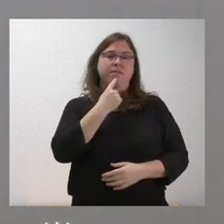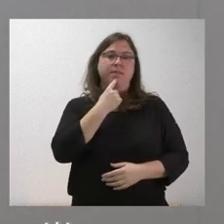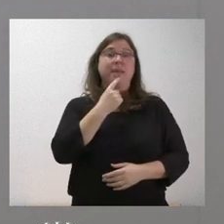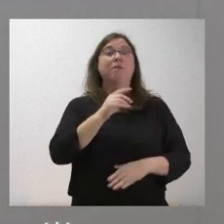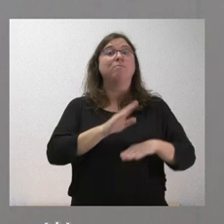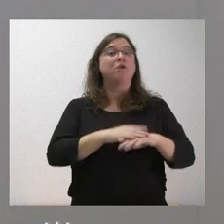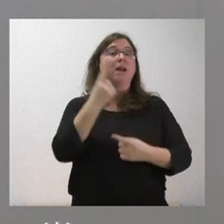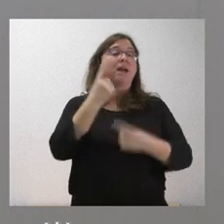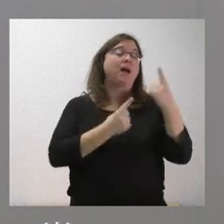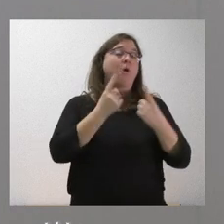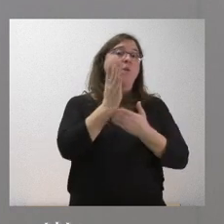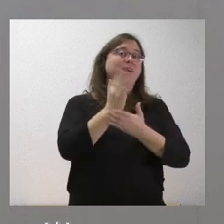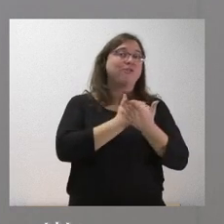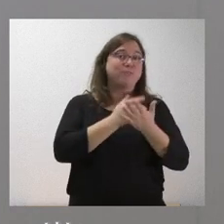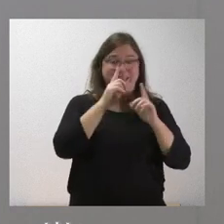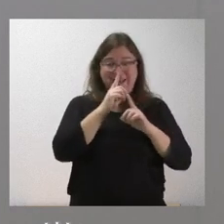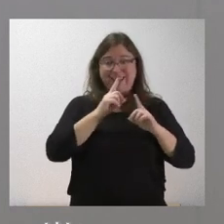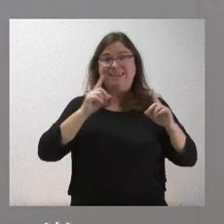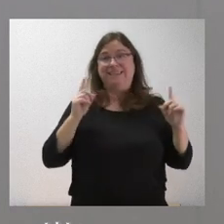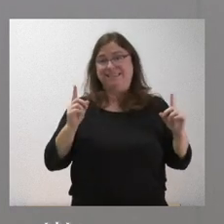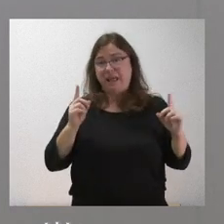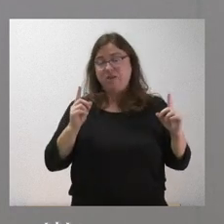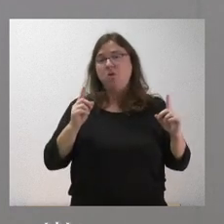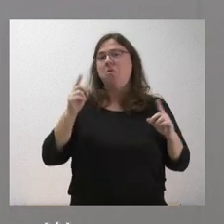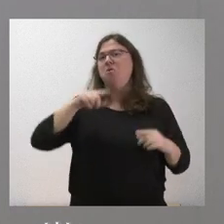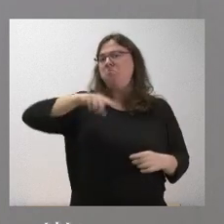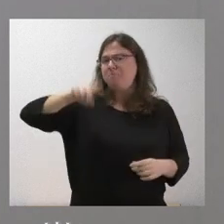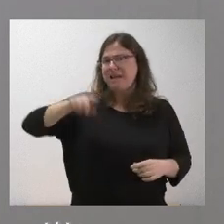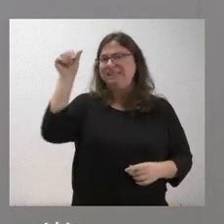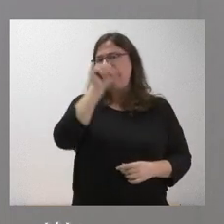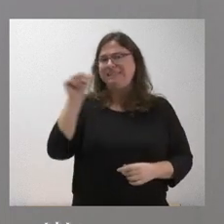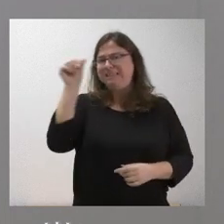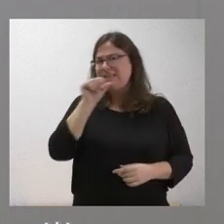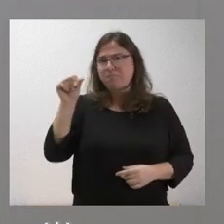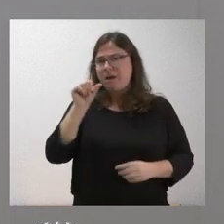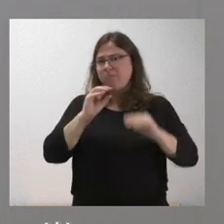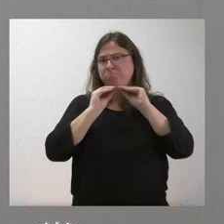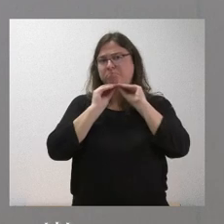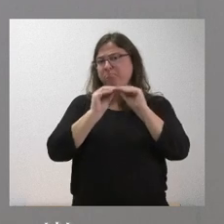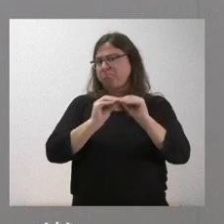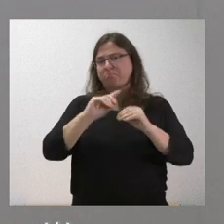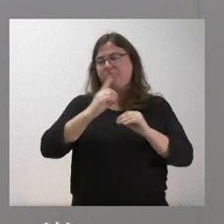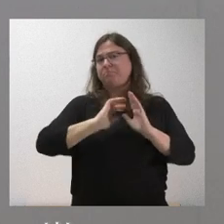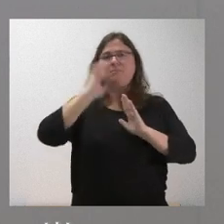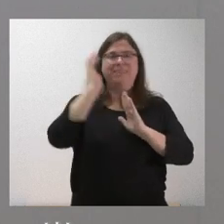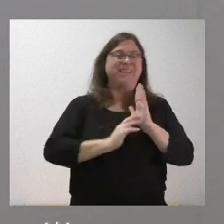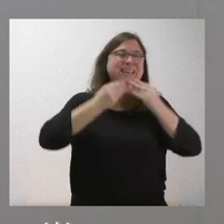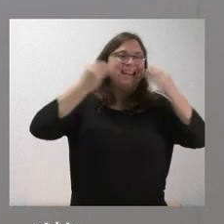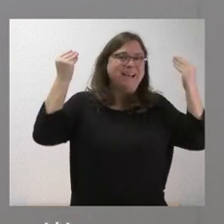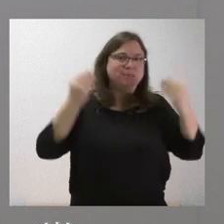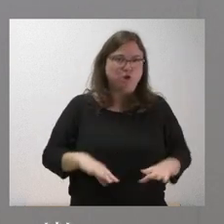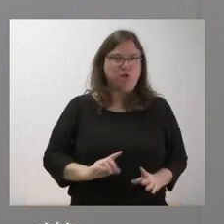comunidades autónomas que quizá este año o estos últimos meses o estas últimas semanas están procediendo a las primeras rebajas Fiscales de su